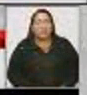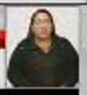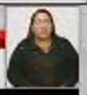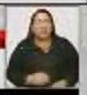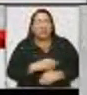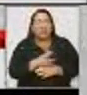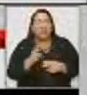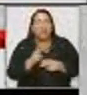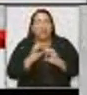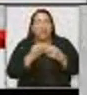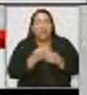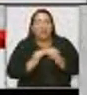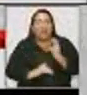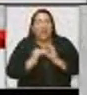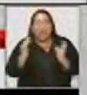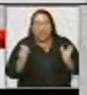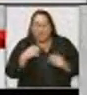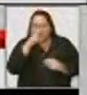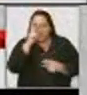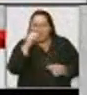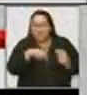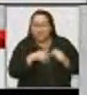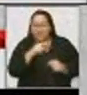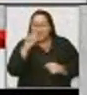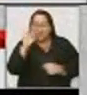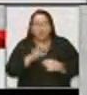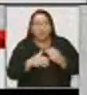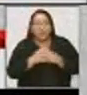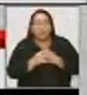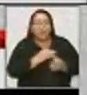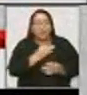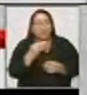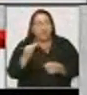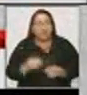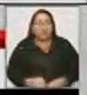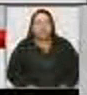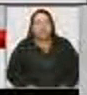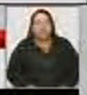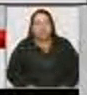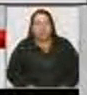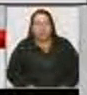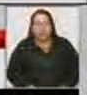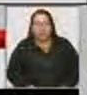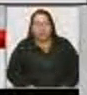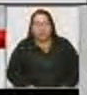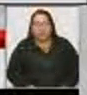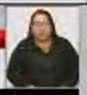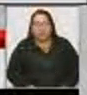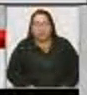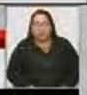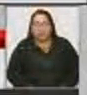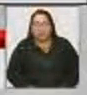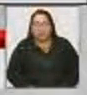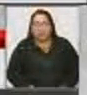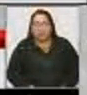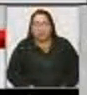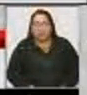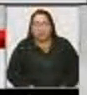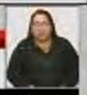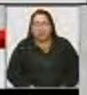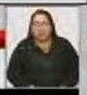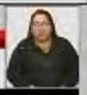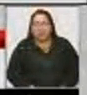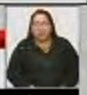grande del país. Estamos presentes en el 100% de la provincia. Y el año pasado, en